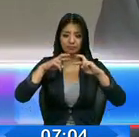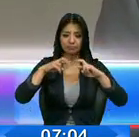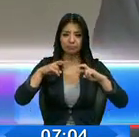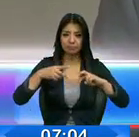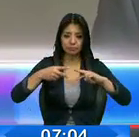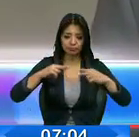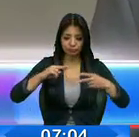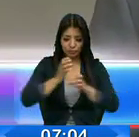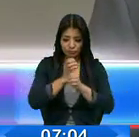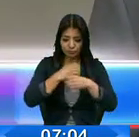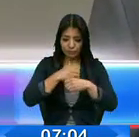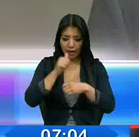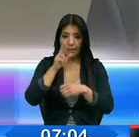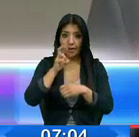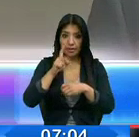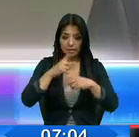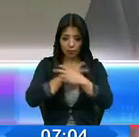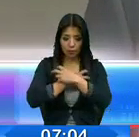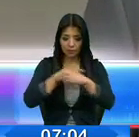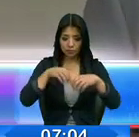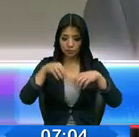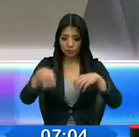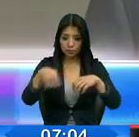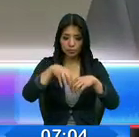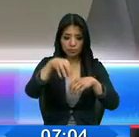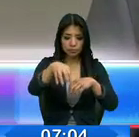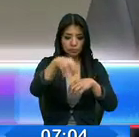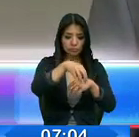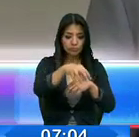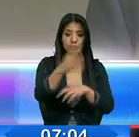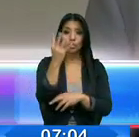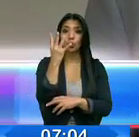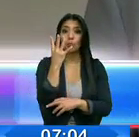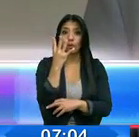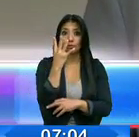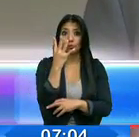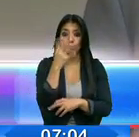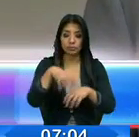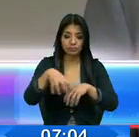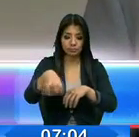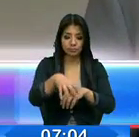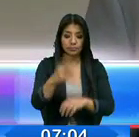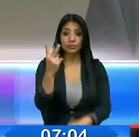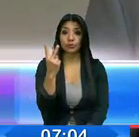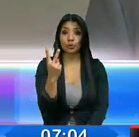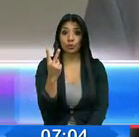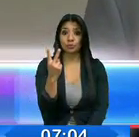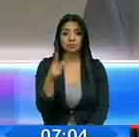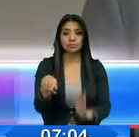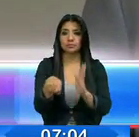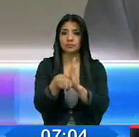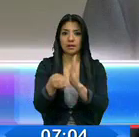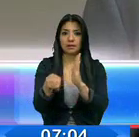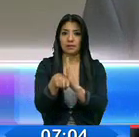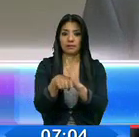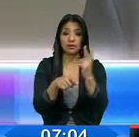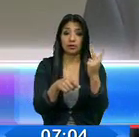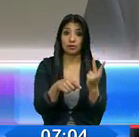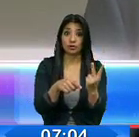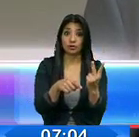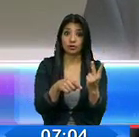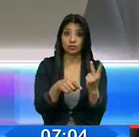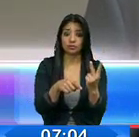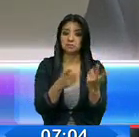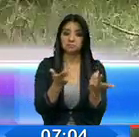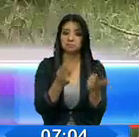prueba de ello hemos podido obtener que de las cuatro muestras que teníamos dos de ellas son negativas y dos de ellas son